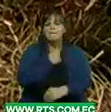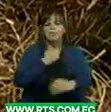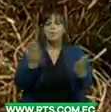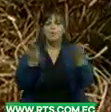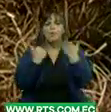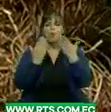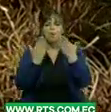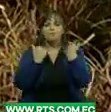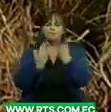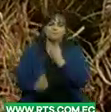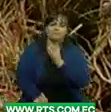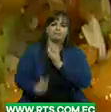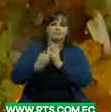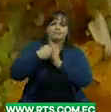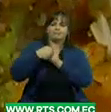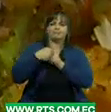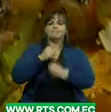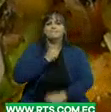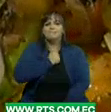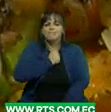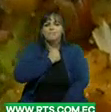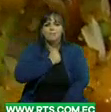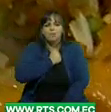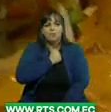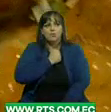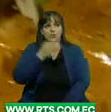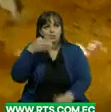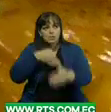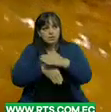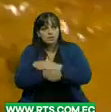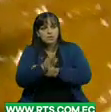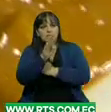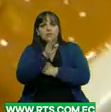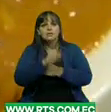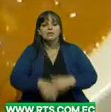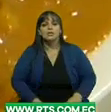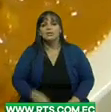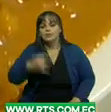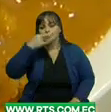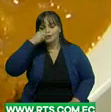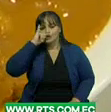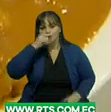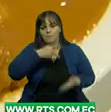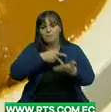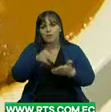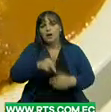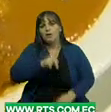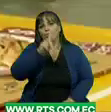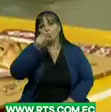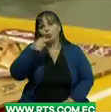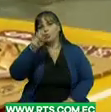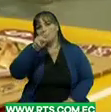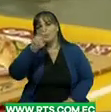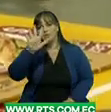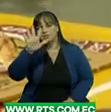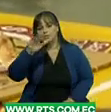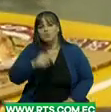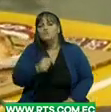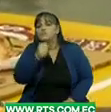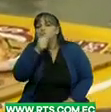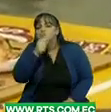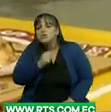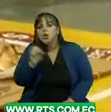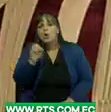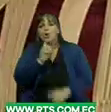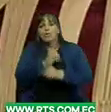de $2.50 para adultos y $1.25 para niños hasta 8 años, adultos mayores y personas